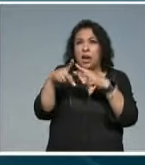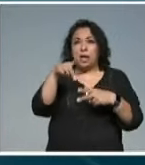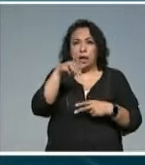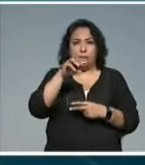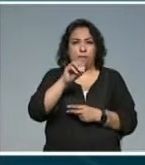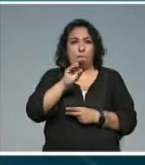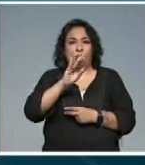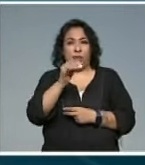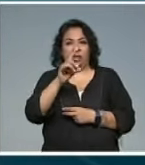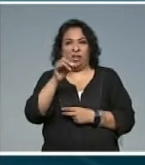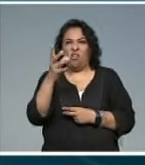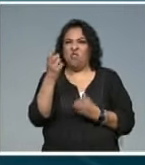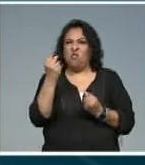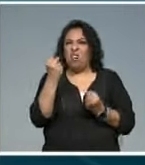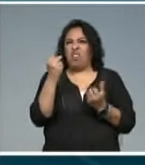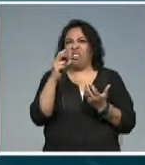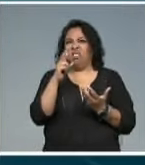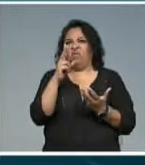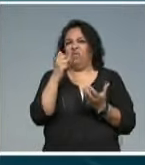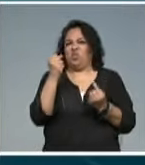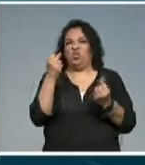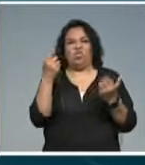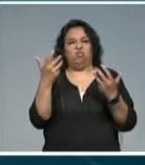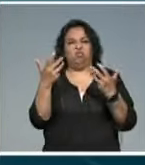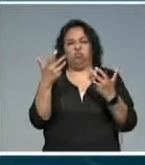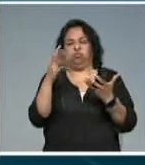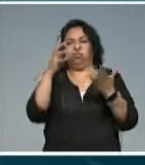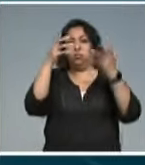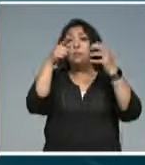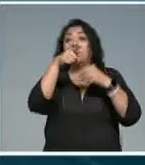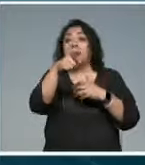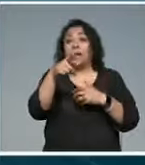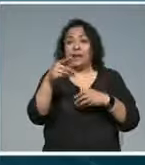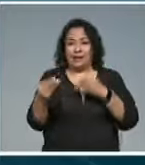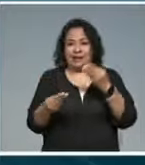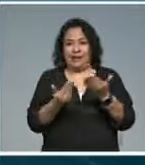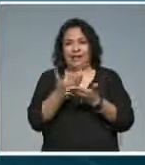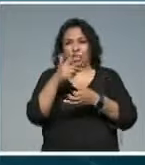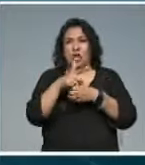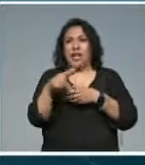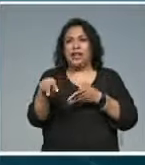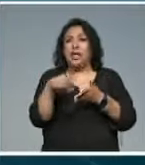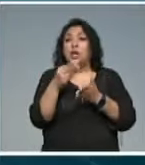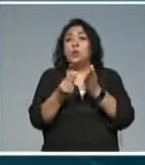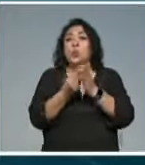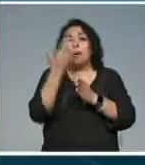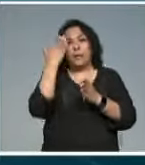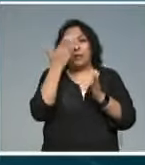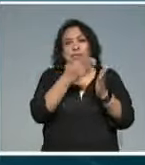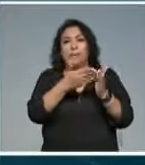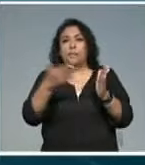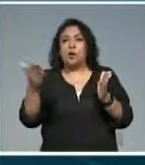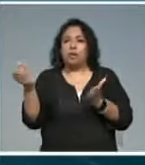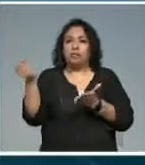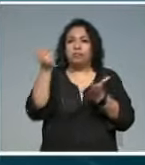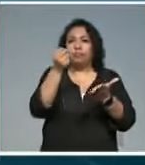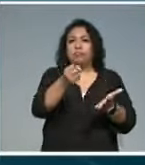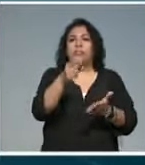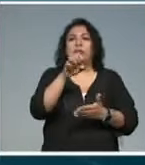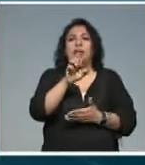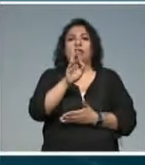Dick es muy violenta esta historia. Esta producción nacional de danza se realiza en una nueva temporada con el estímulo fiscal